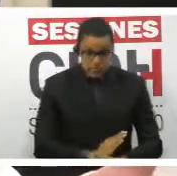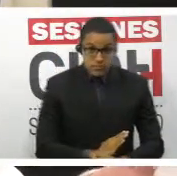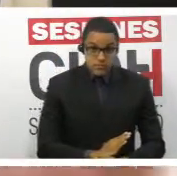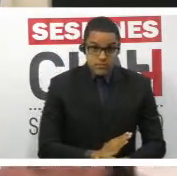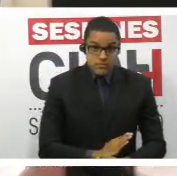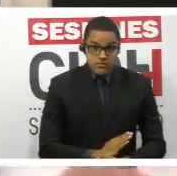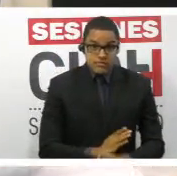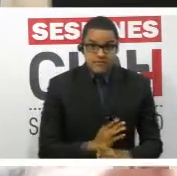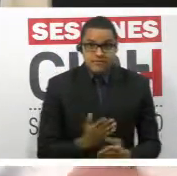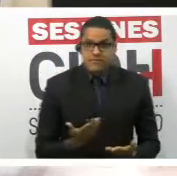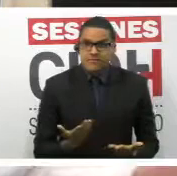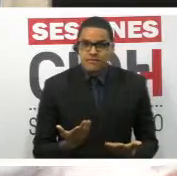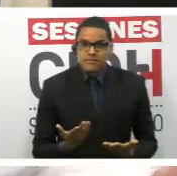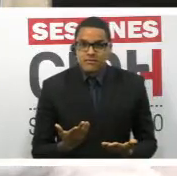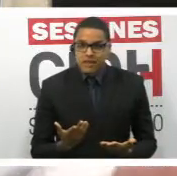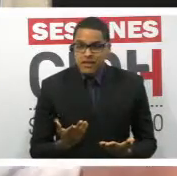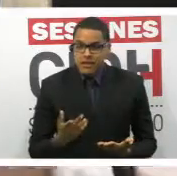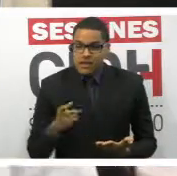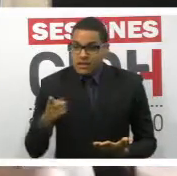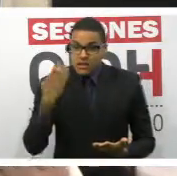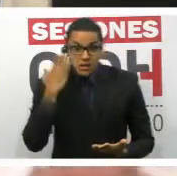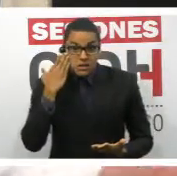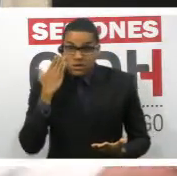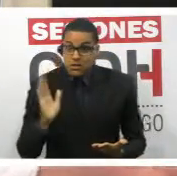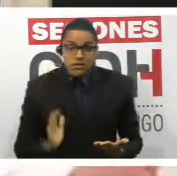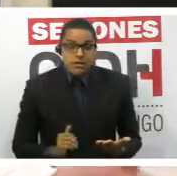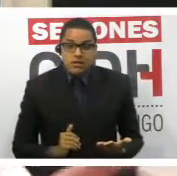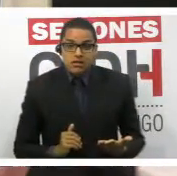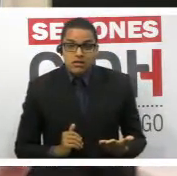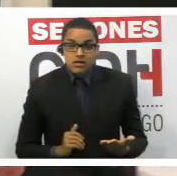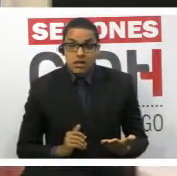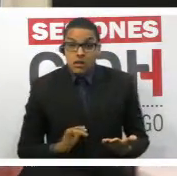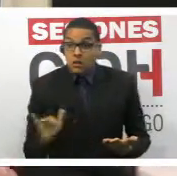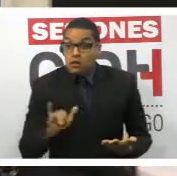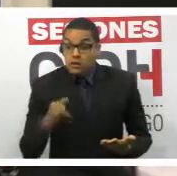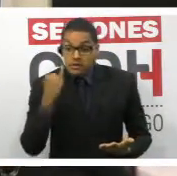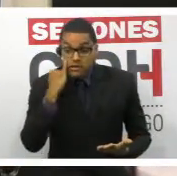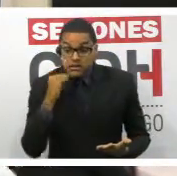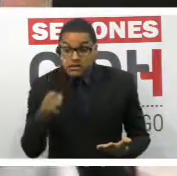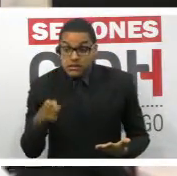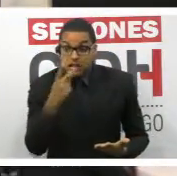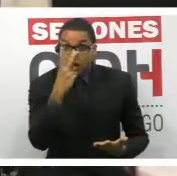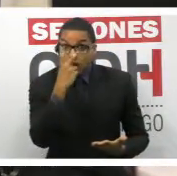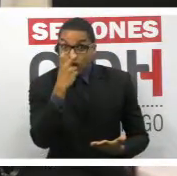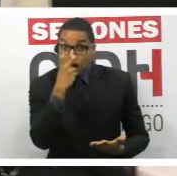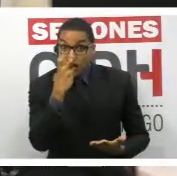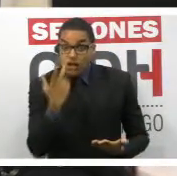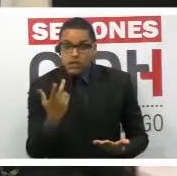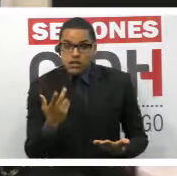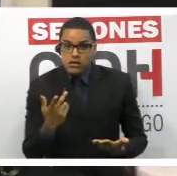en braille digamos o sea no hay forma de cómo acceder para que la mujer pueda tomar decisiones sobre eso